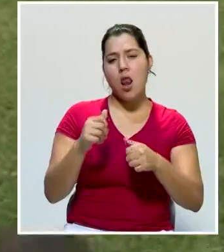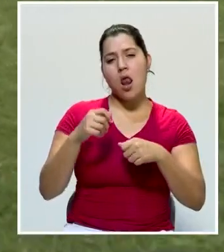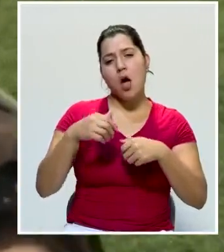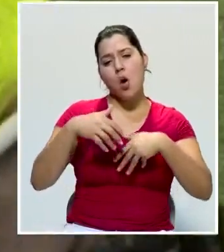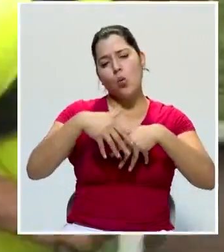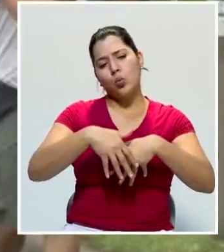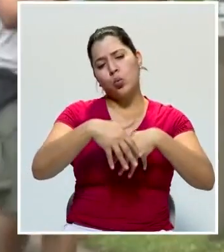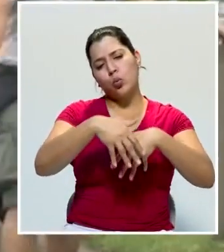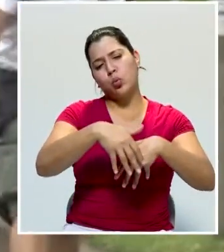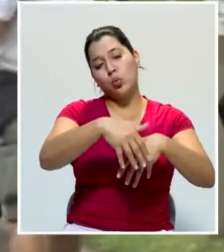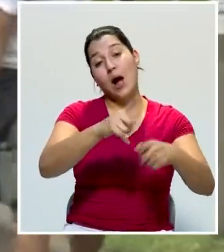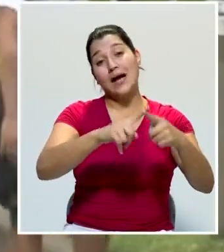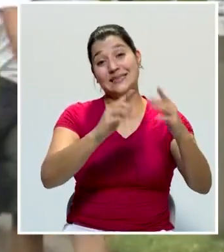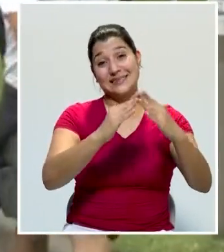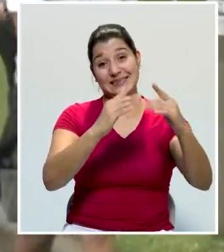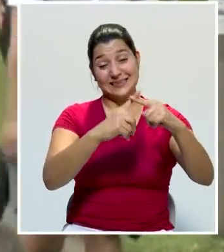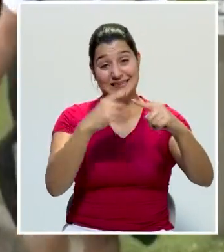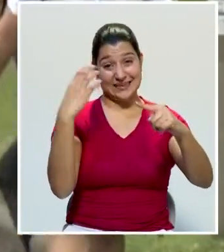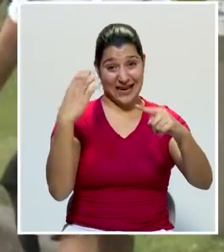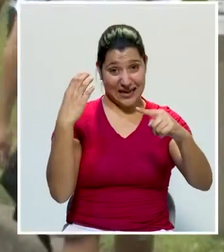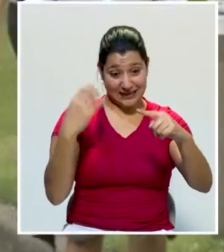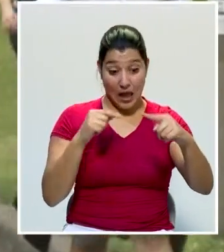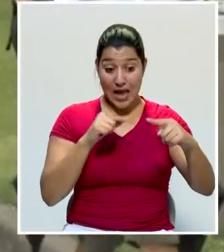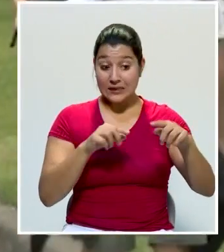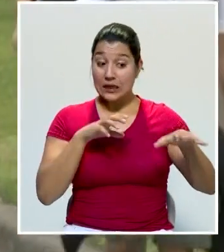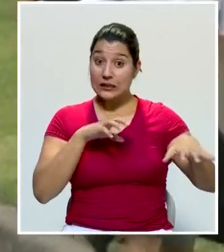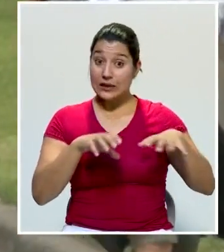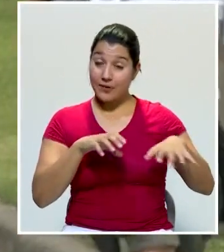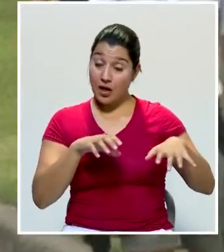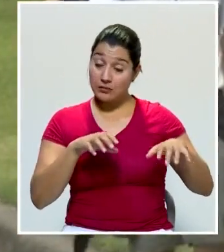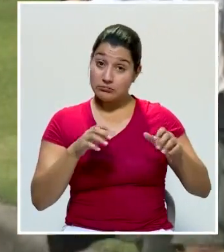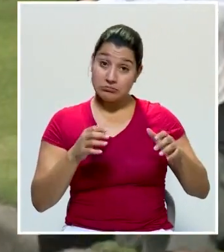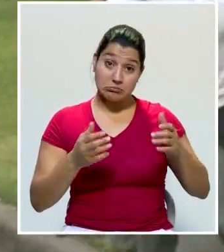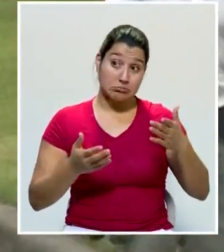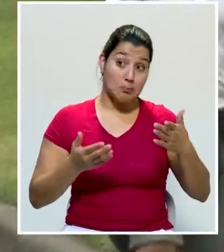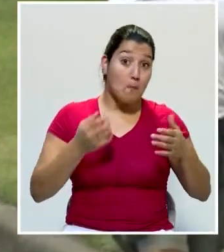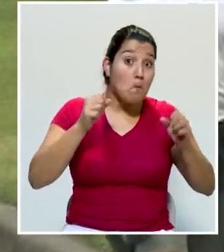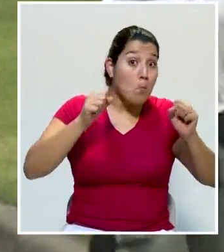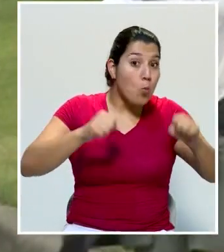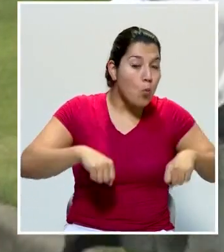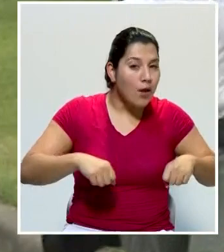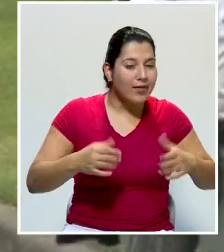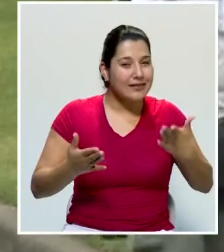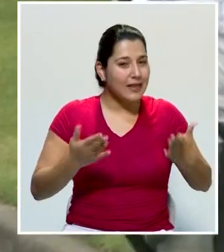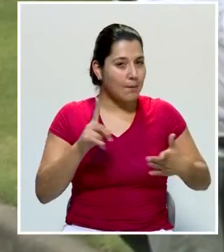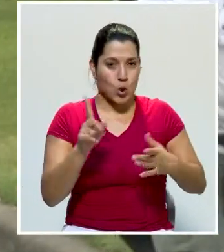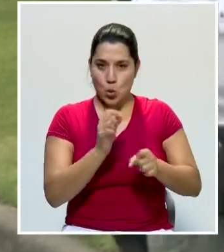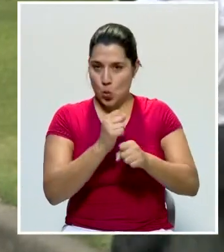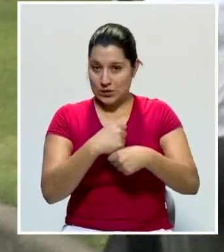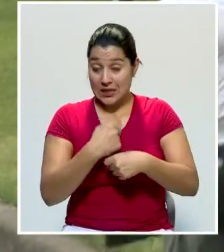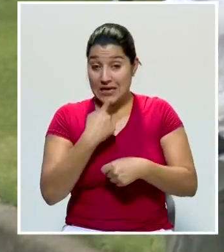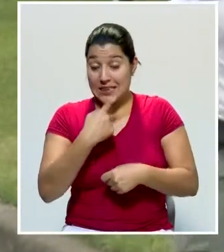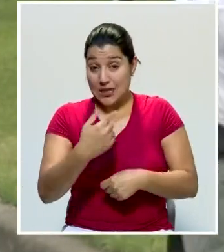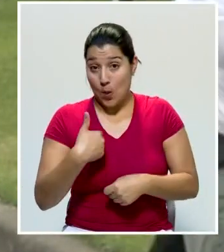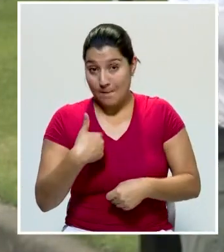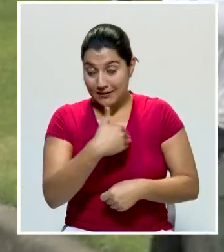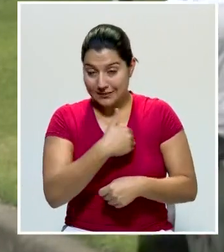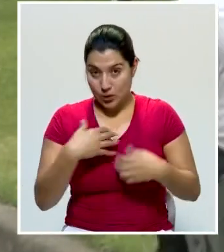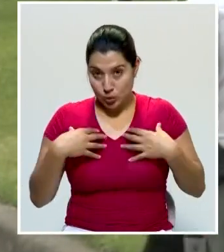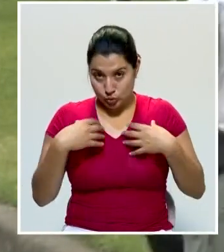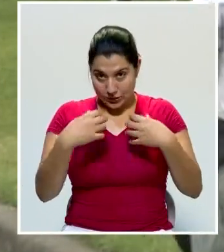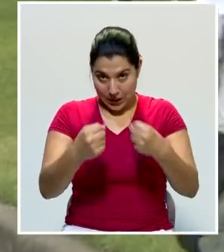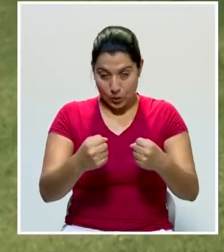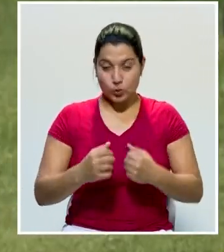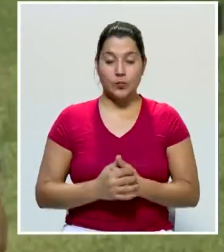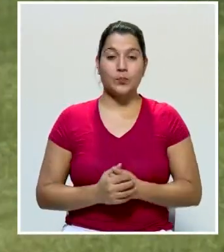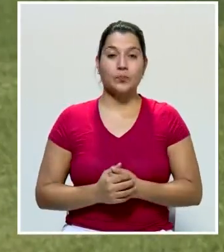evento religioso católico que podría no celebrarse según la recomendación que ha dado el Ministerio de Salud y ha